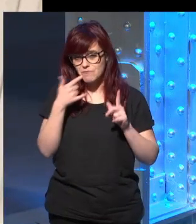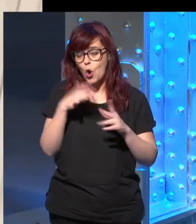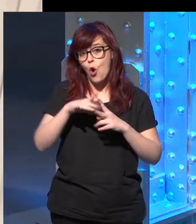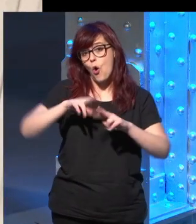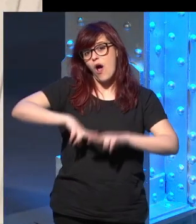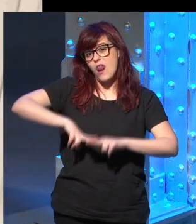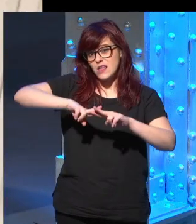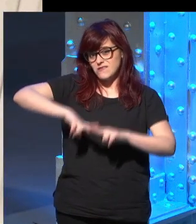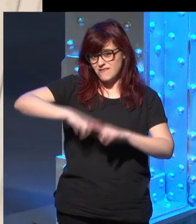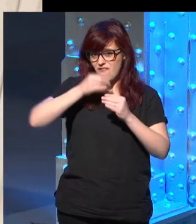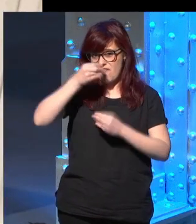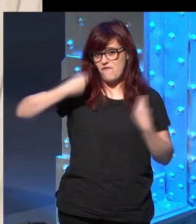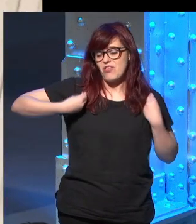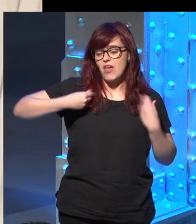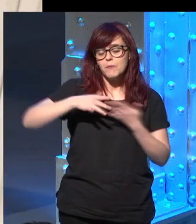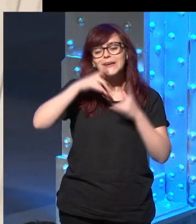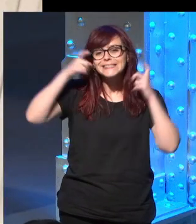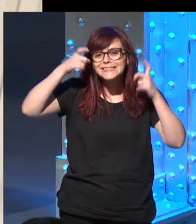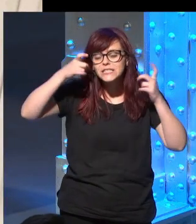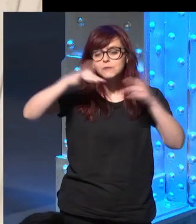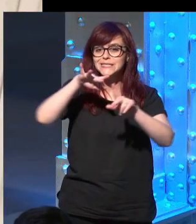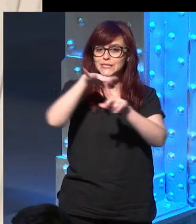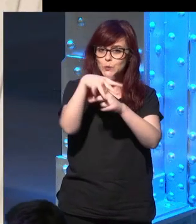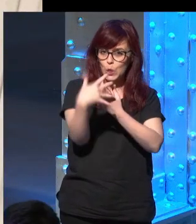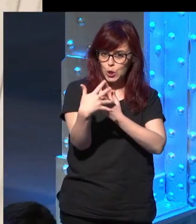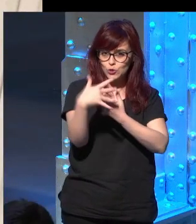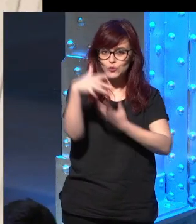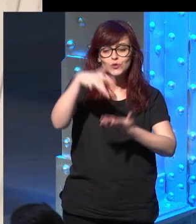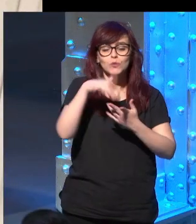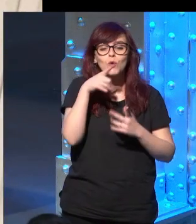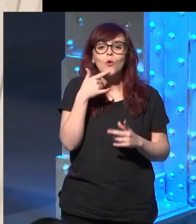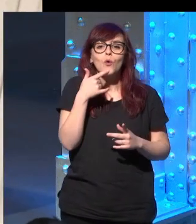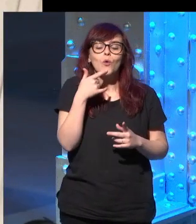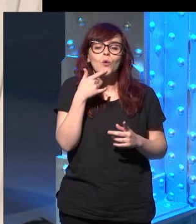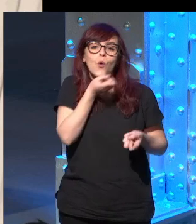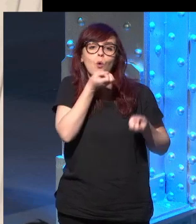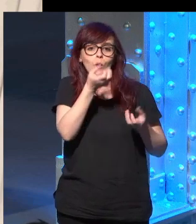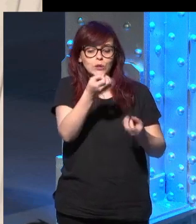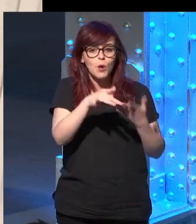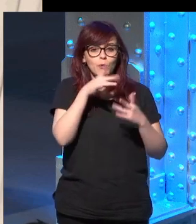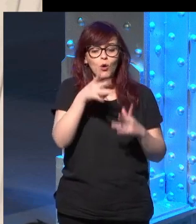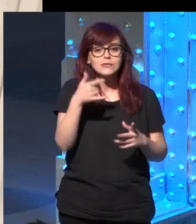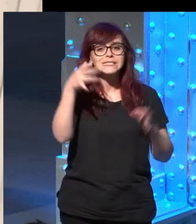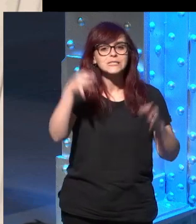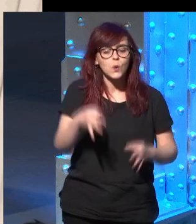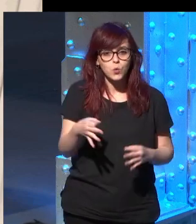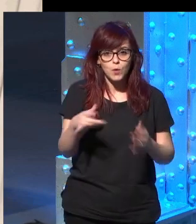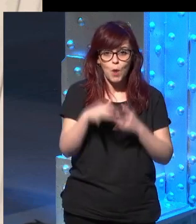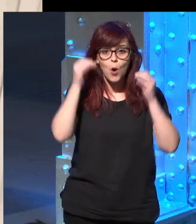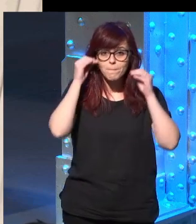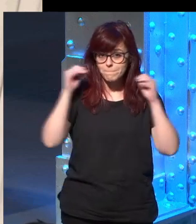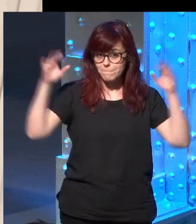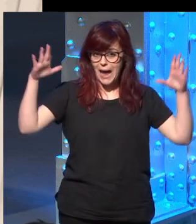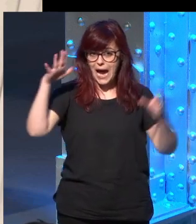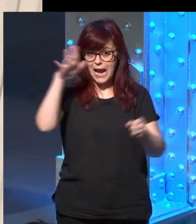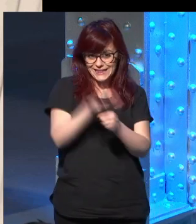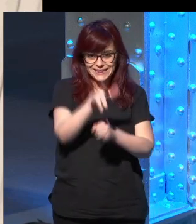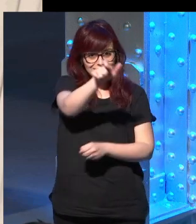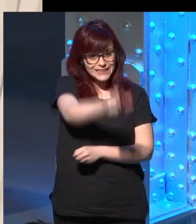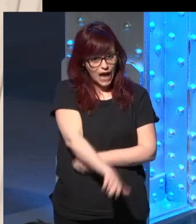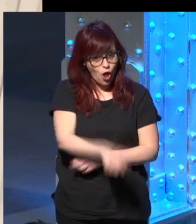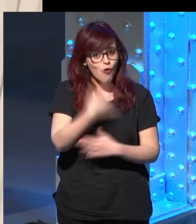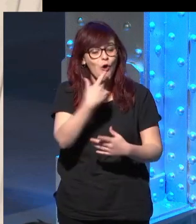vida, es precisamente sumergirme en situaciones. Esto lo cuento porque, como bueno, va a haber aquí cómo están los martianos, que son